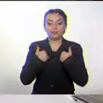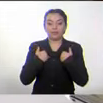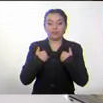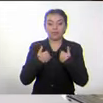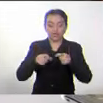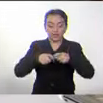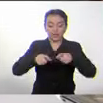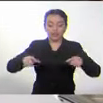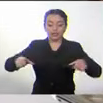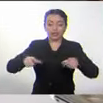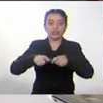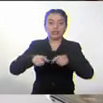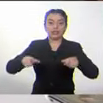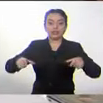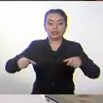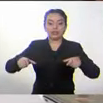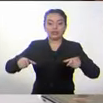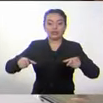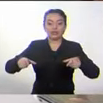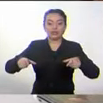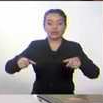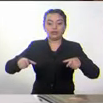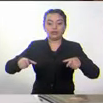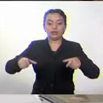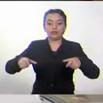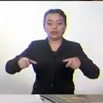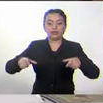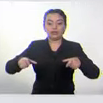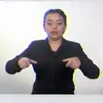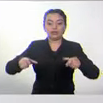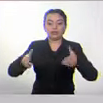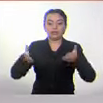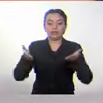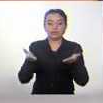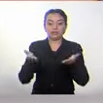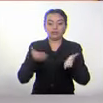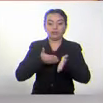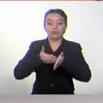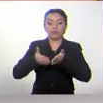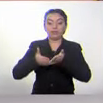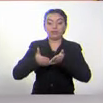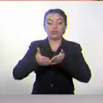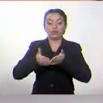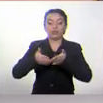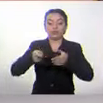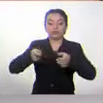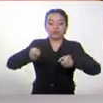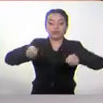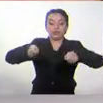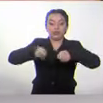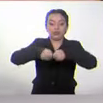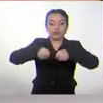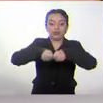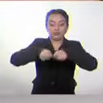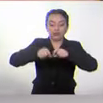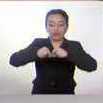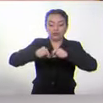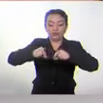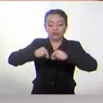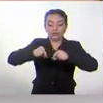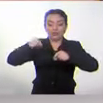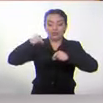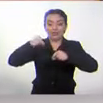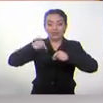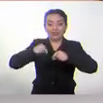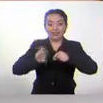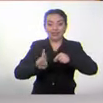así que comencemos. Vamos a iniciar con la resistencia eléctrica. La resistencia eléctrica nos sirve